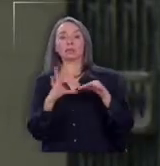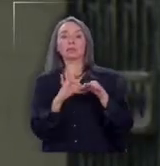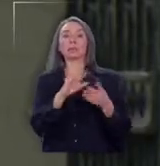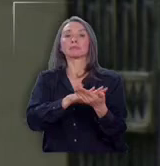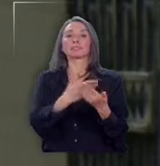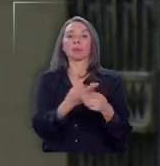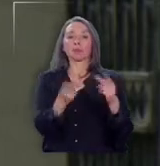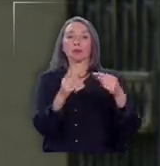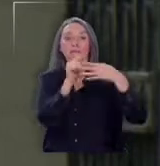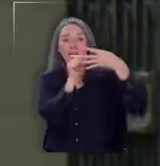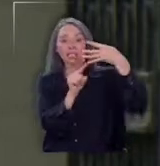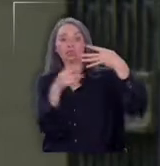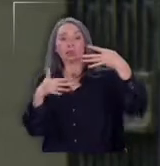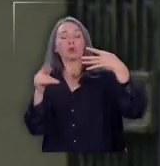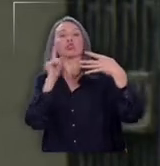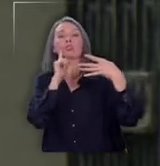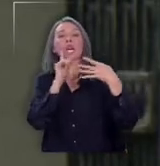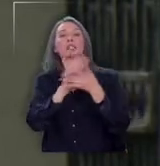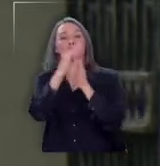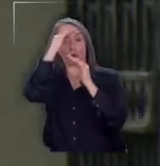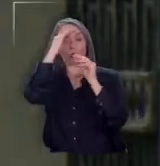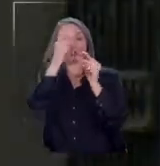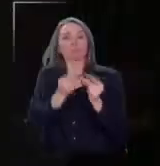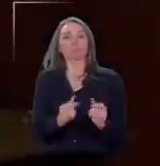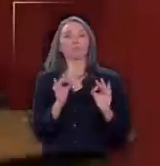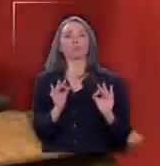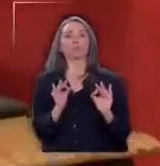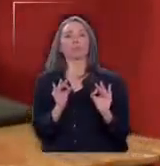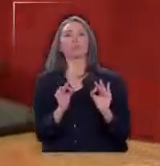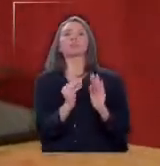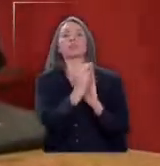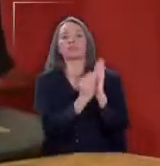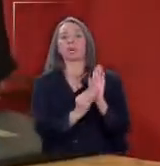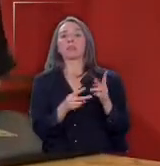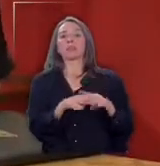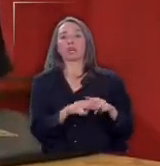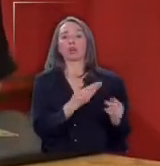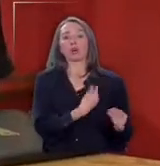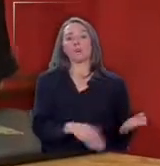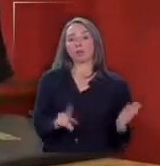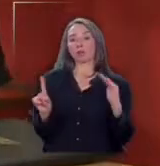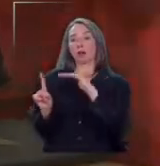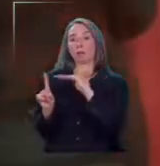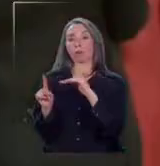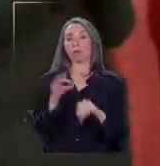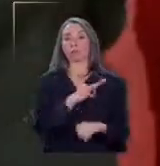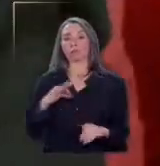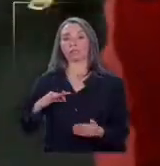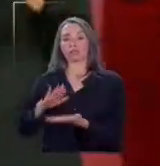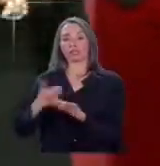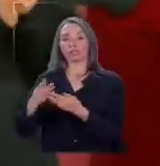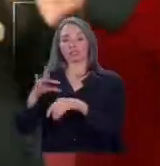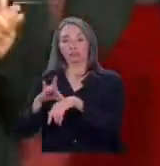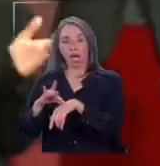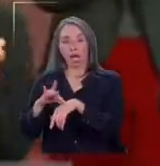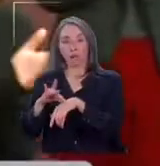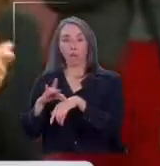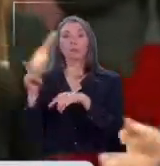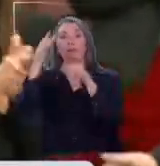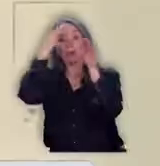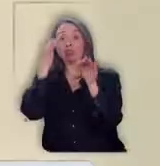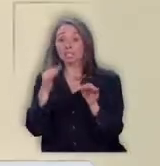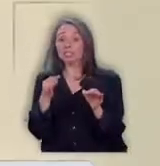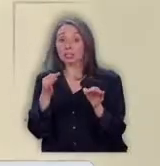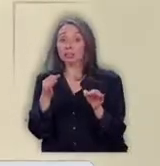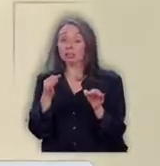muy relevante para decir de que tiene todas las competencias técnicas el respaldo del gobierno al ministro de salud Jaime maalit cuyas decisiones han